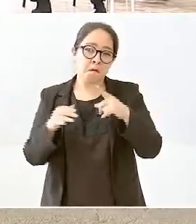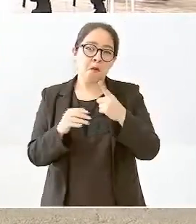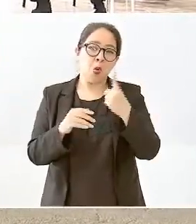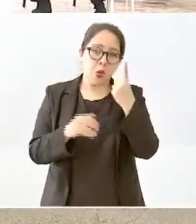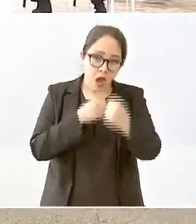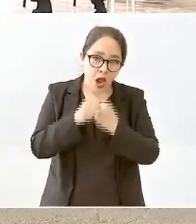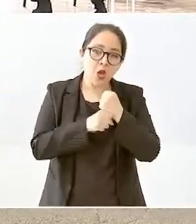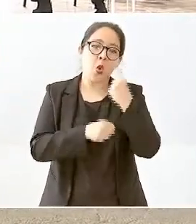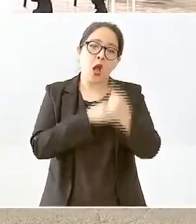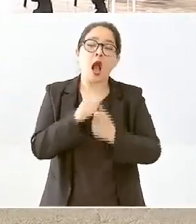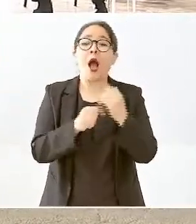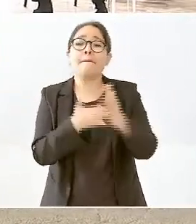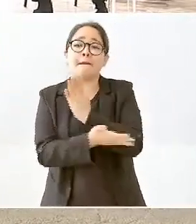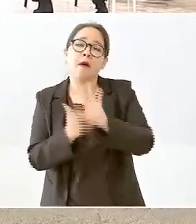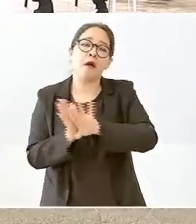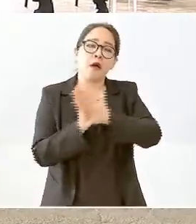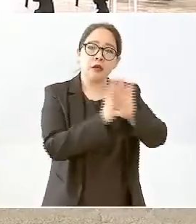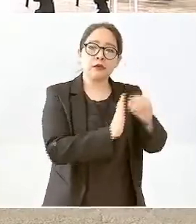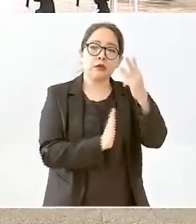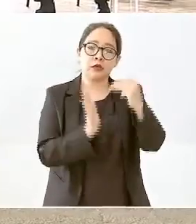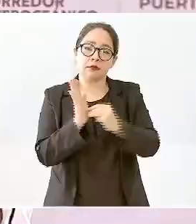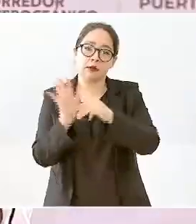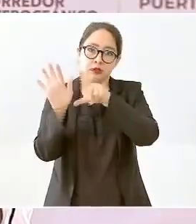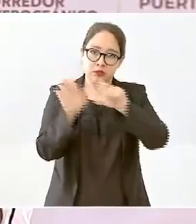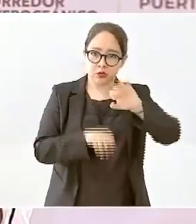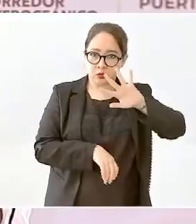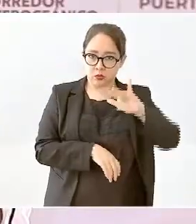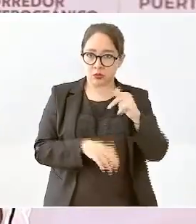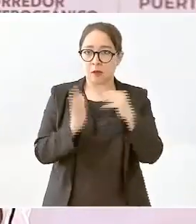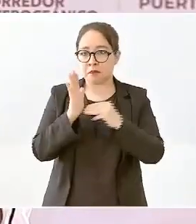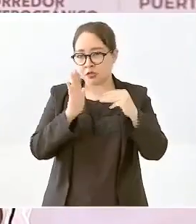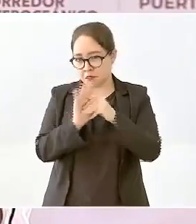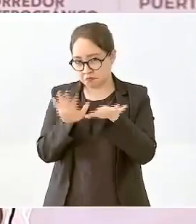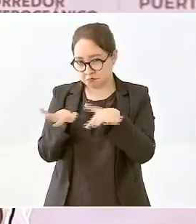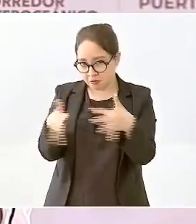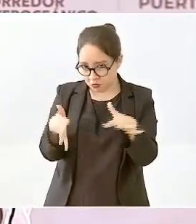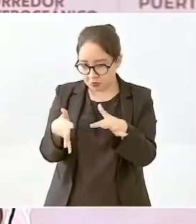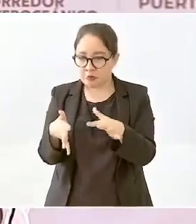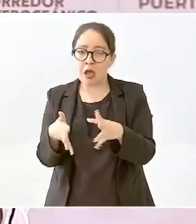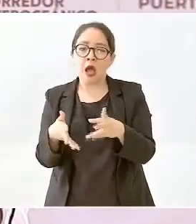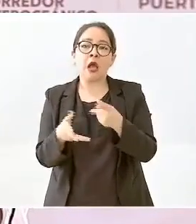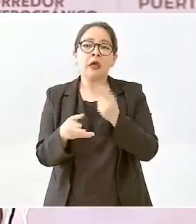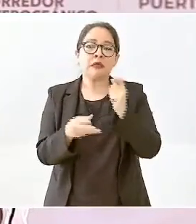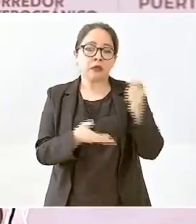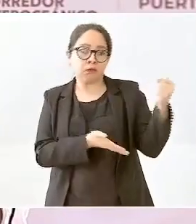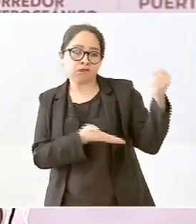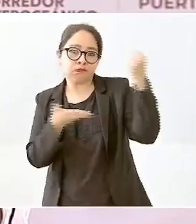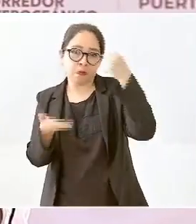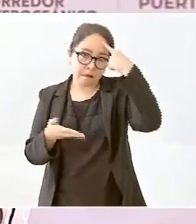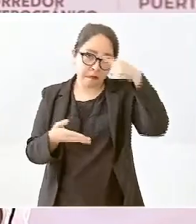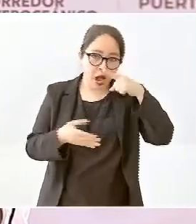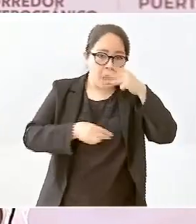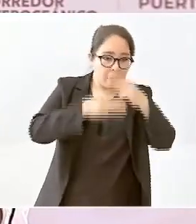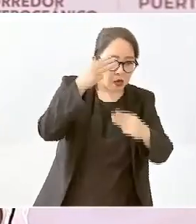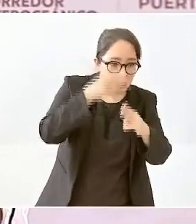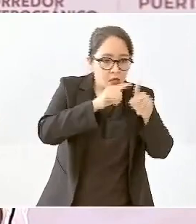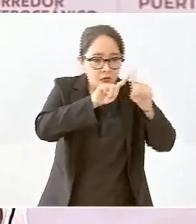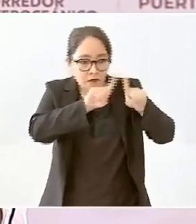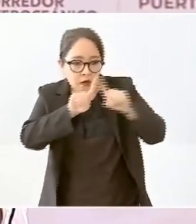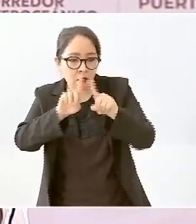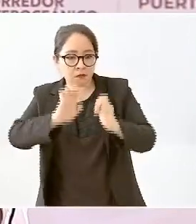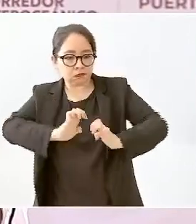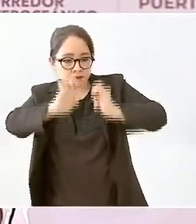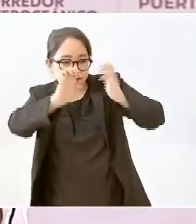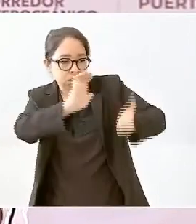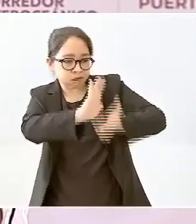Adicionalmente, se invertirán 3.750 millones aproximadamente en infraestructura y equipamiento